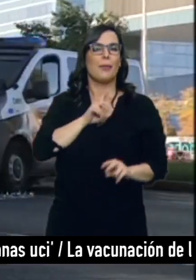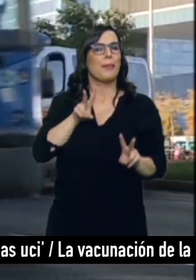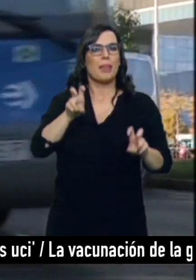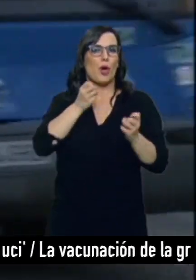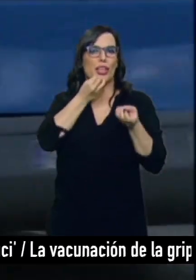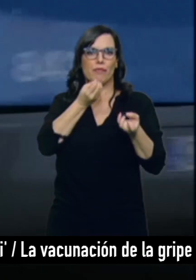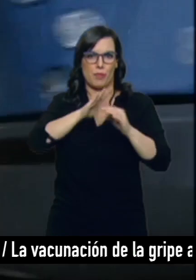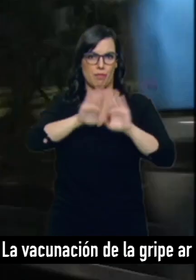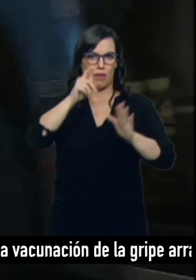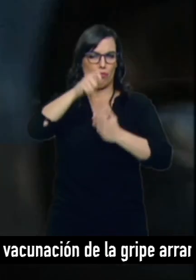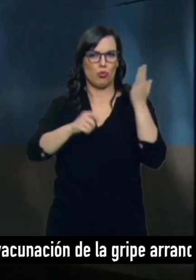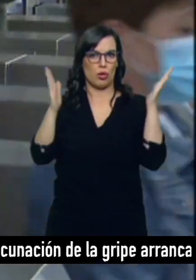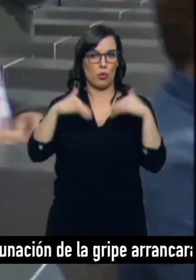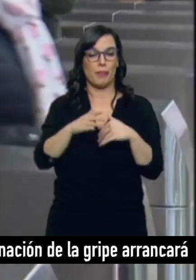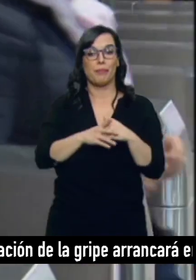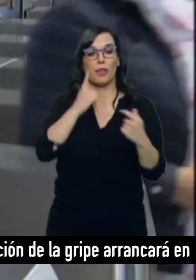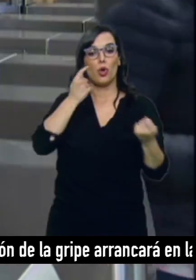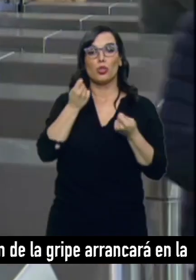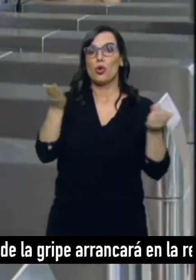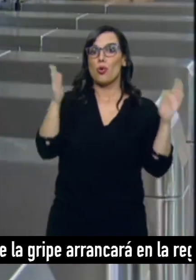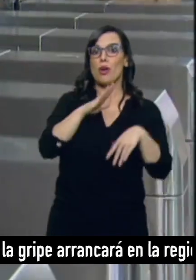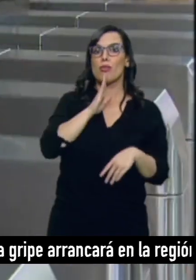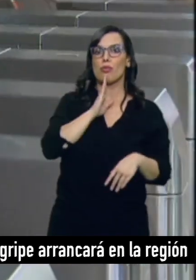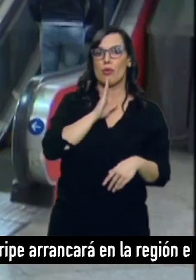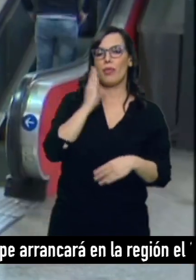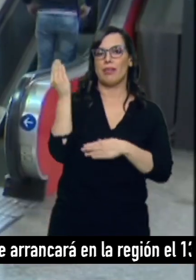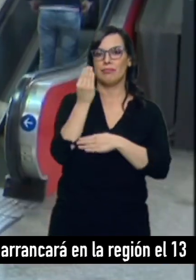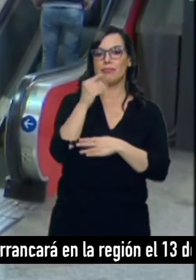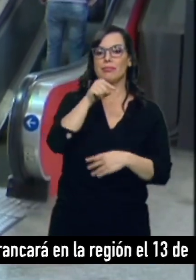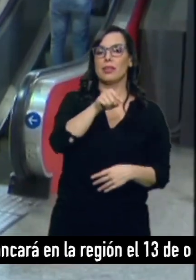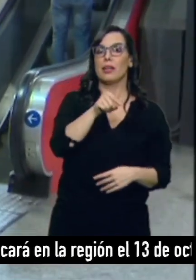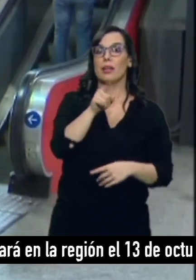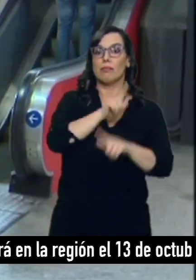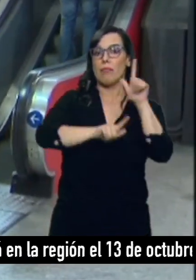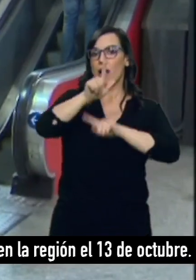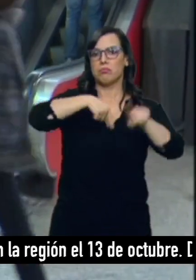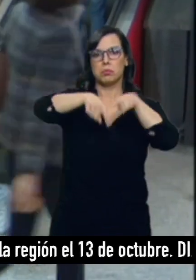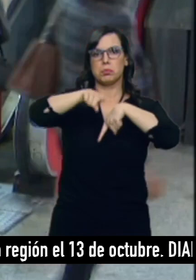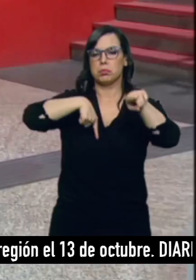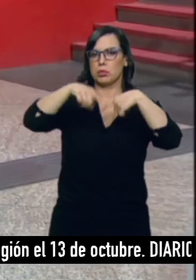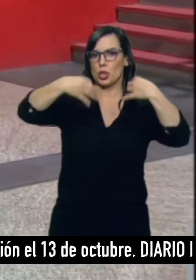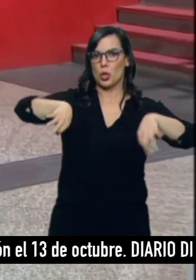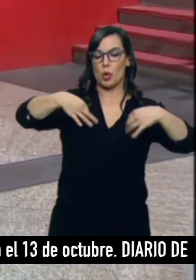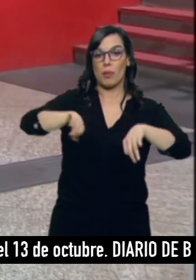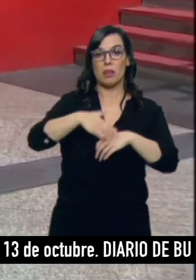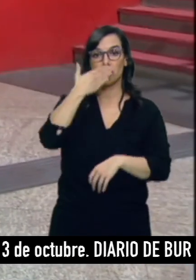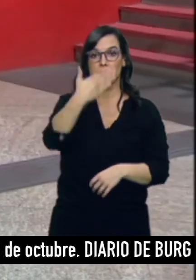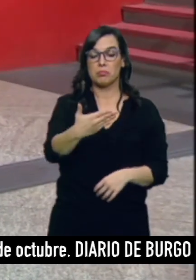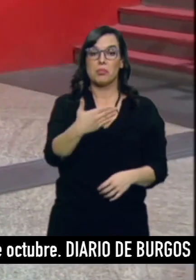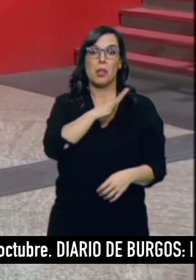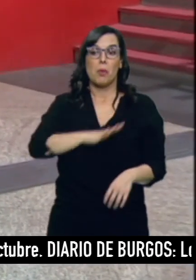informativos. Donde no hay controles es en la estación de Atocha. Allí los viajeros circulan con normalidad. La verdad es que de